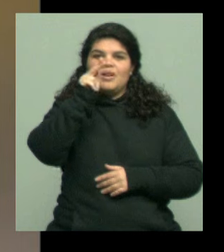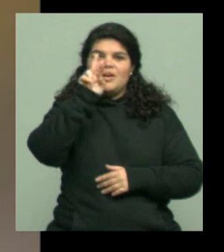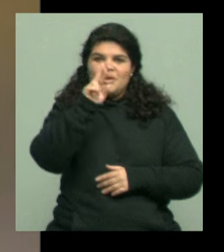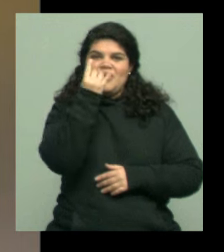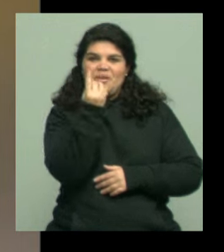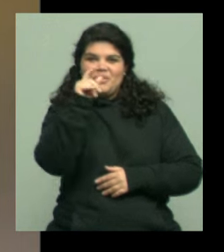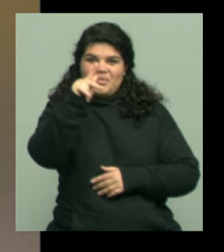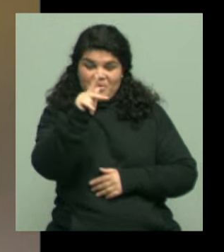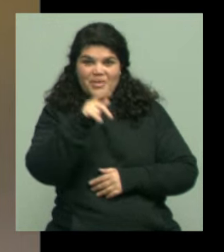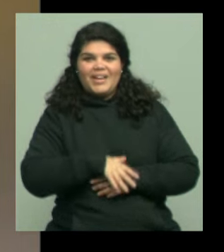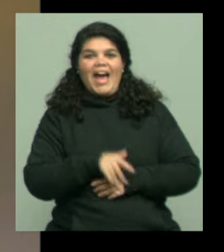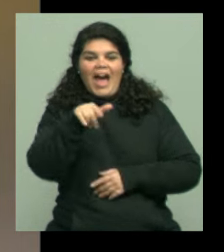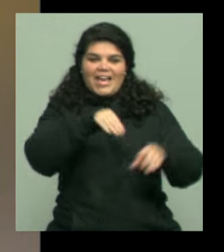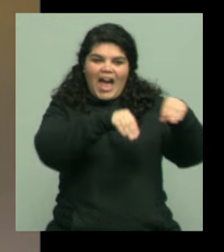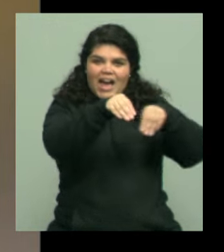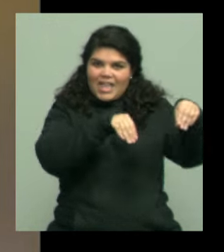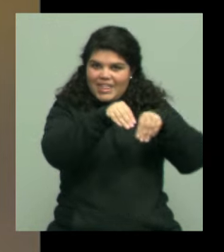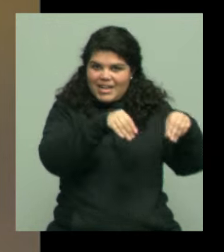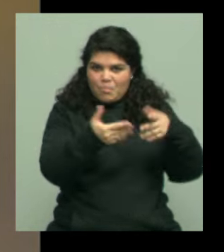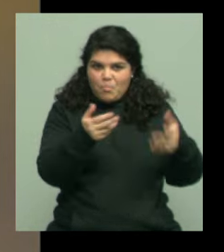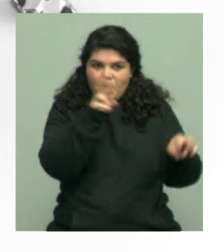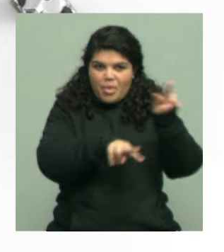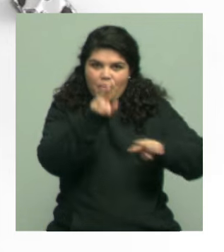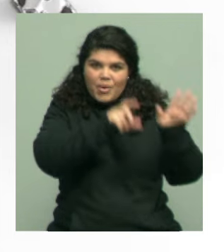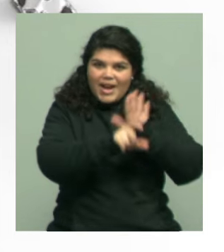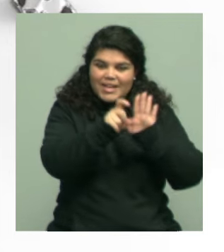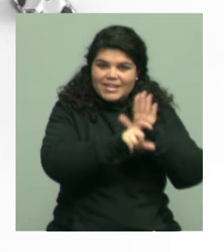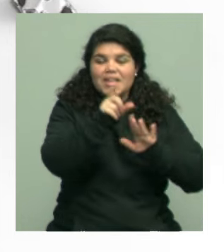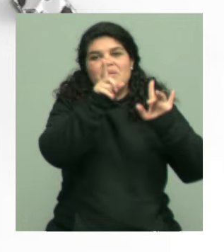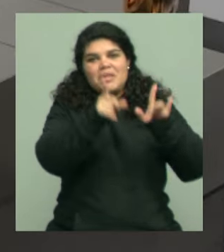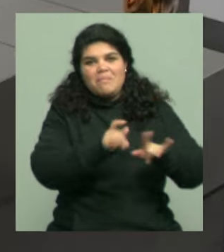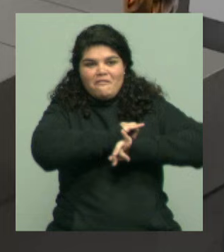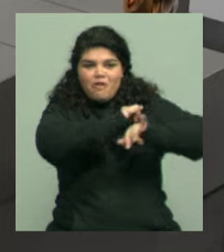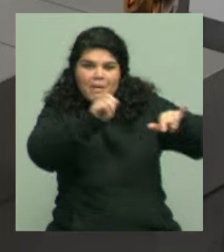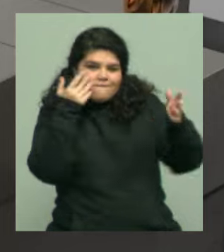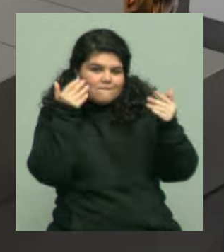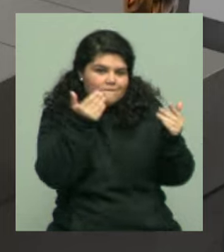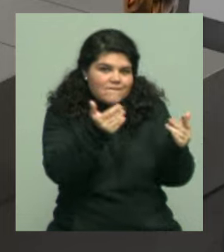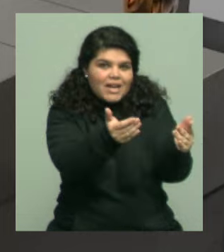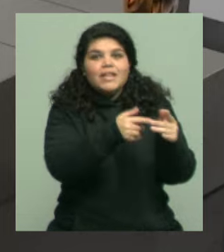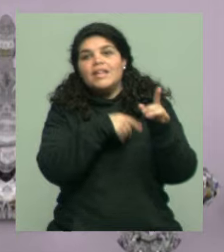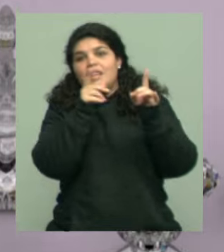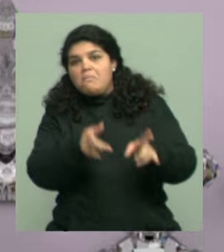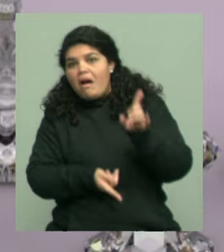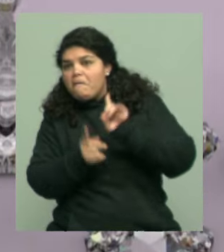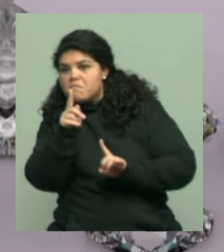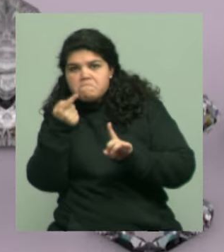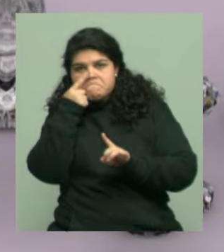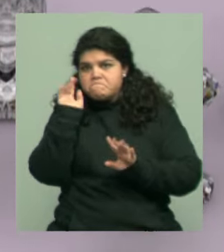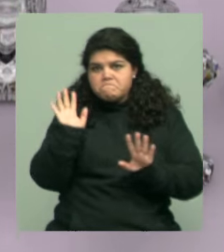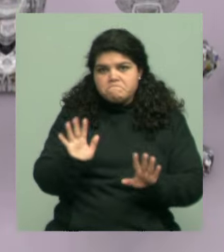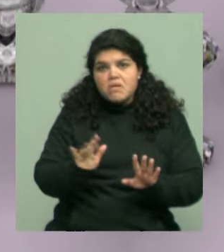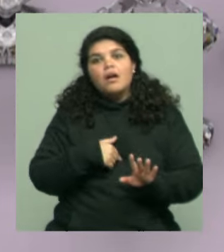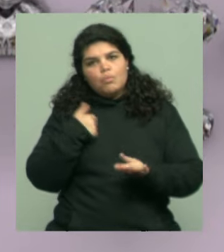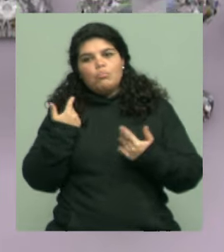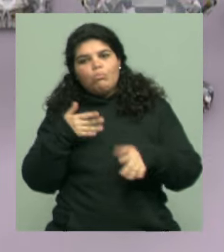También la posibilidad de tener más información, de conocer de qué se trata, y aquellos que tengan curiosidad y no lo conozcan se pueden arrimar a ver. Para aquellos